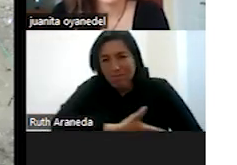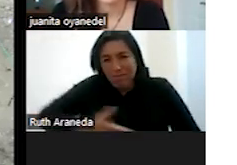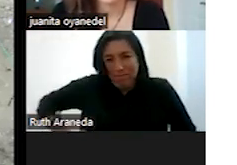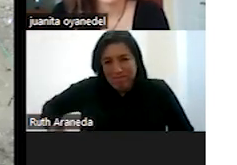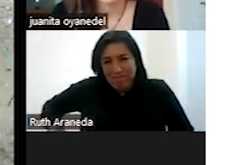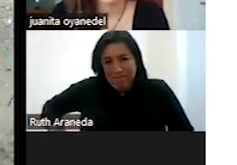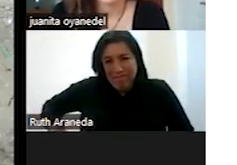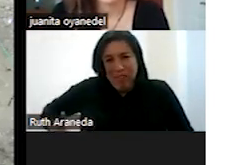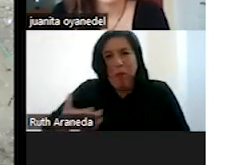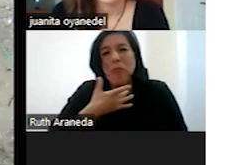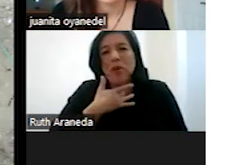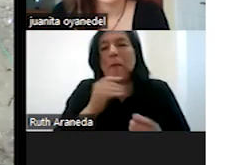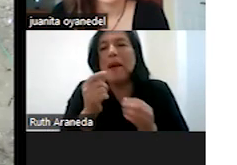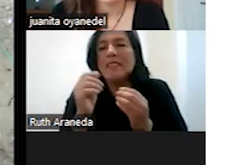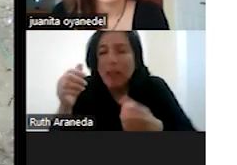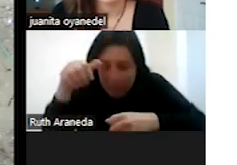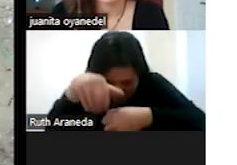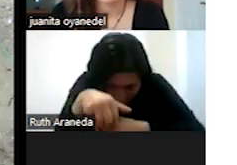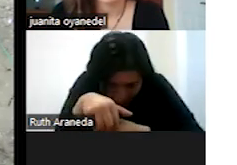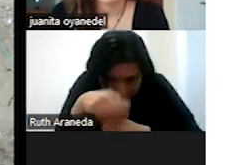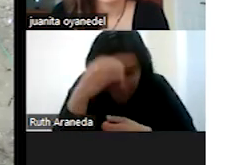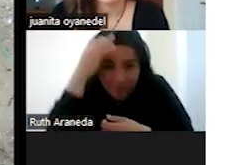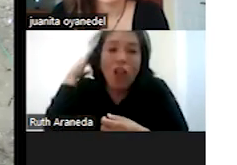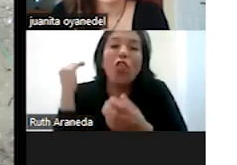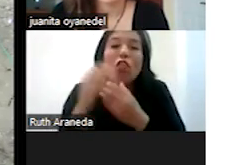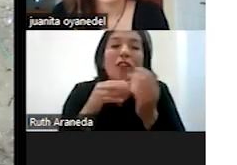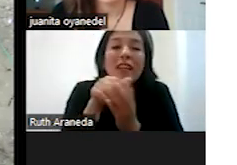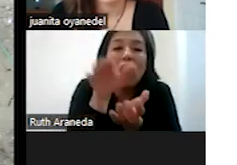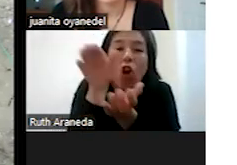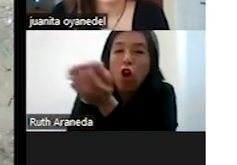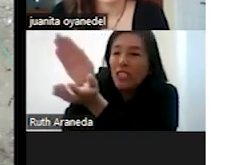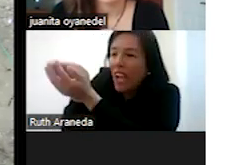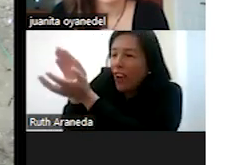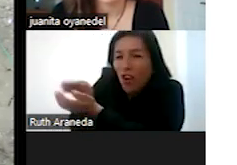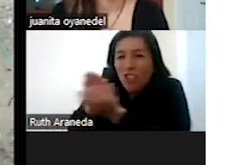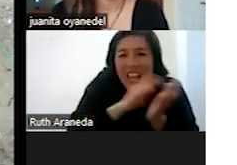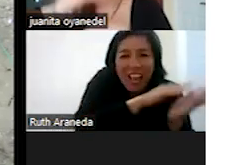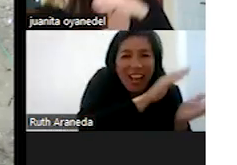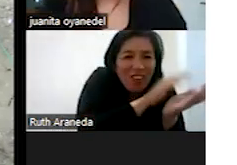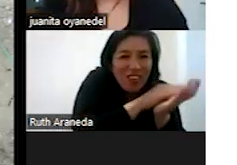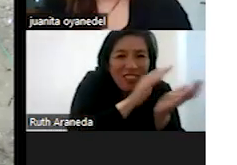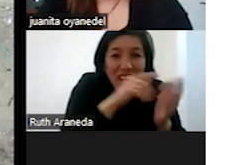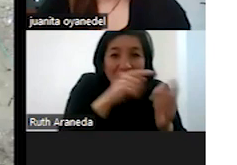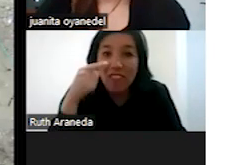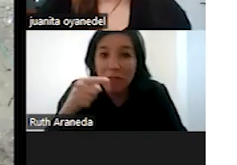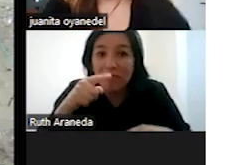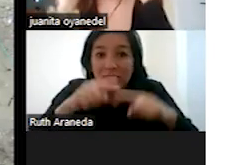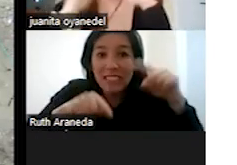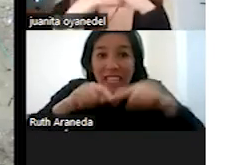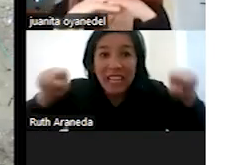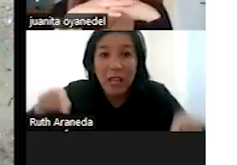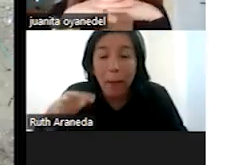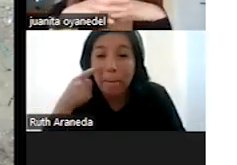con posición de loto en una cama de conchas excavado en el subsuelo estéril. O sea, lo que ven ahí, eso amarillo,